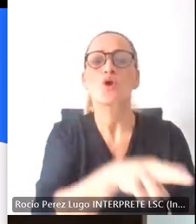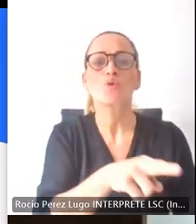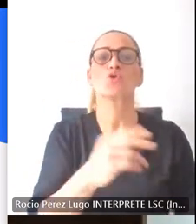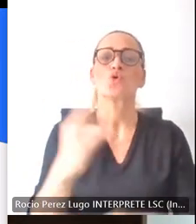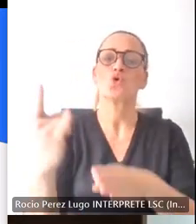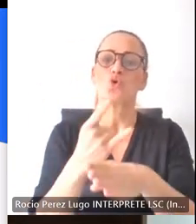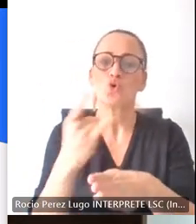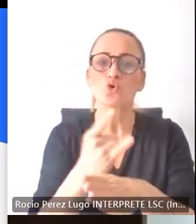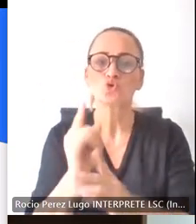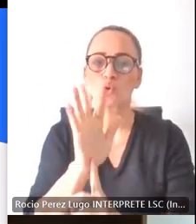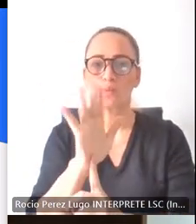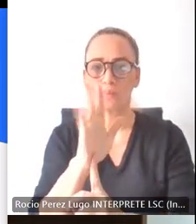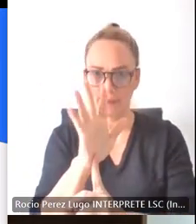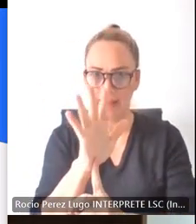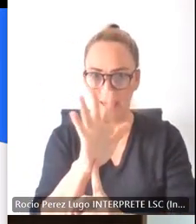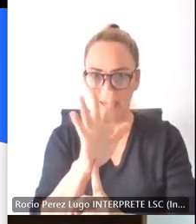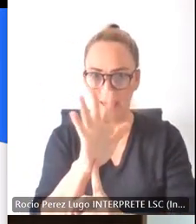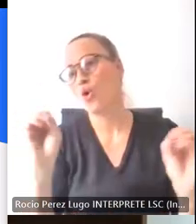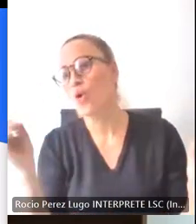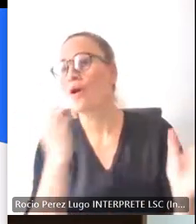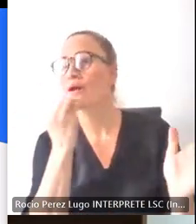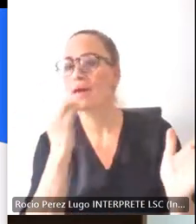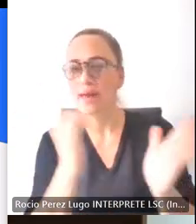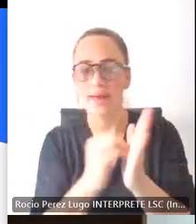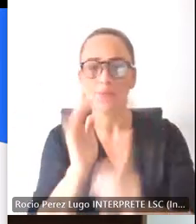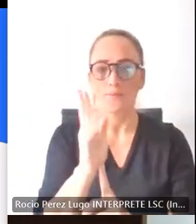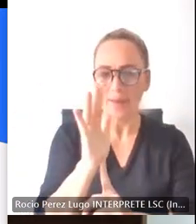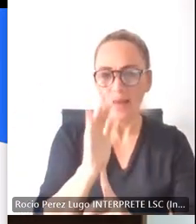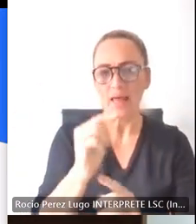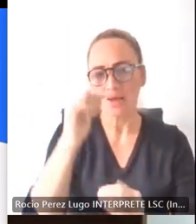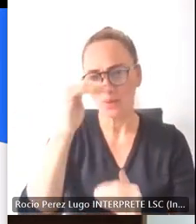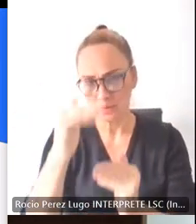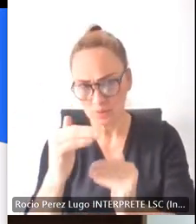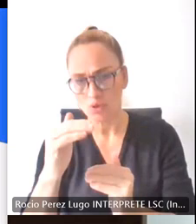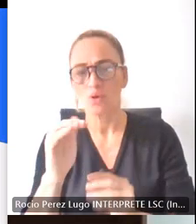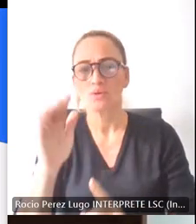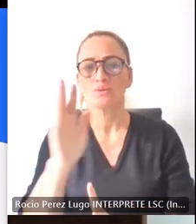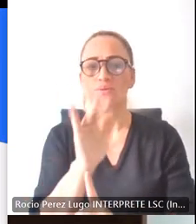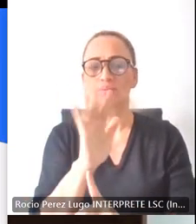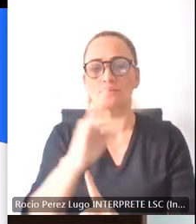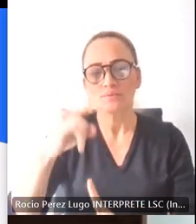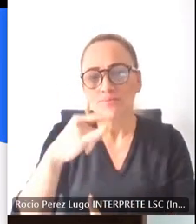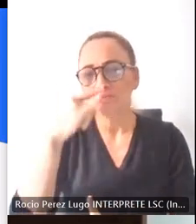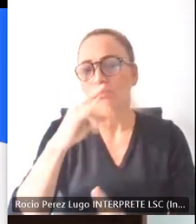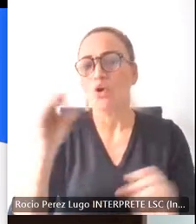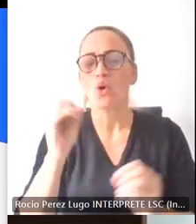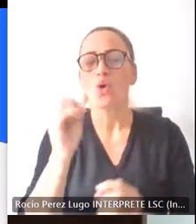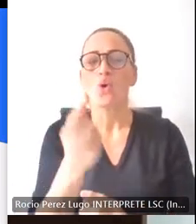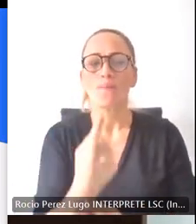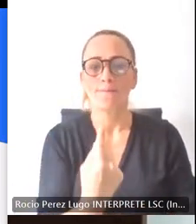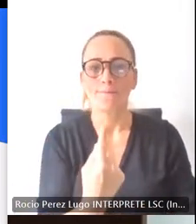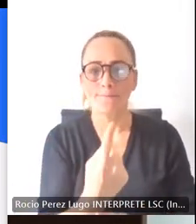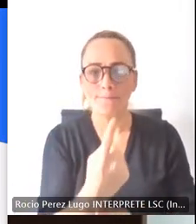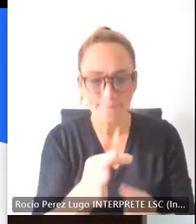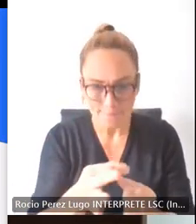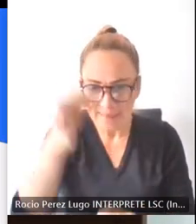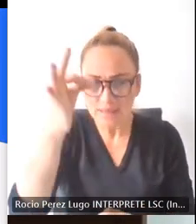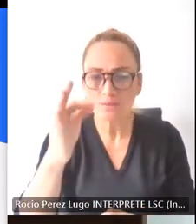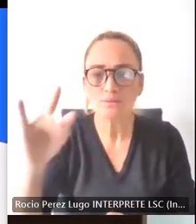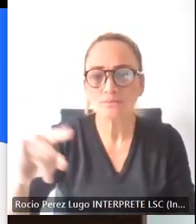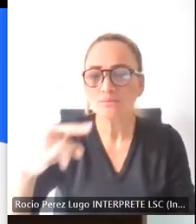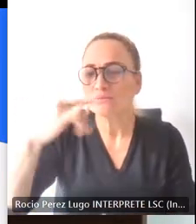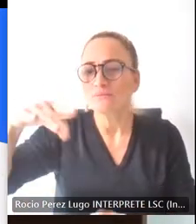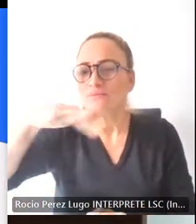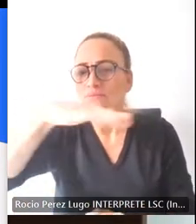de veladoras, por ejemplo, o de cualquier tipo de velas, porque incluso pueden ser velas aromáticas, pero o inciensos o cosas por el estilo. No